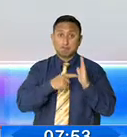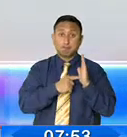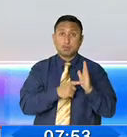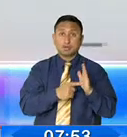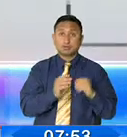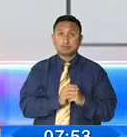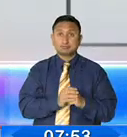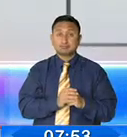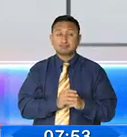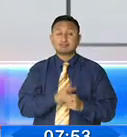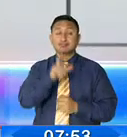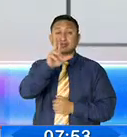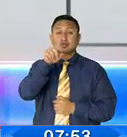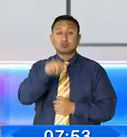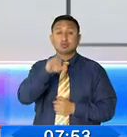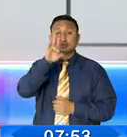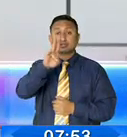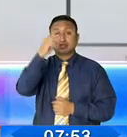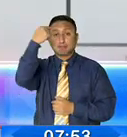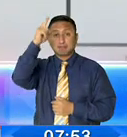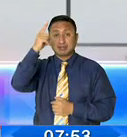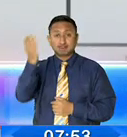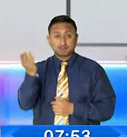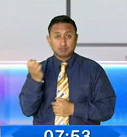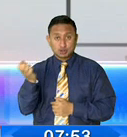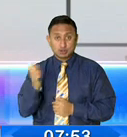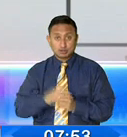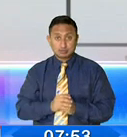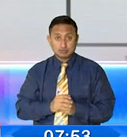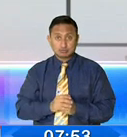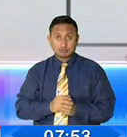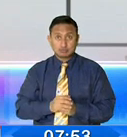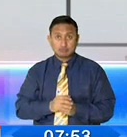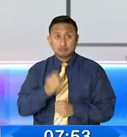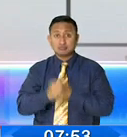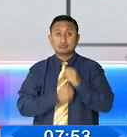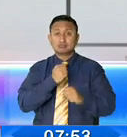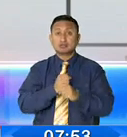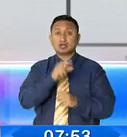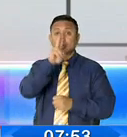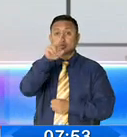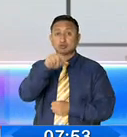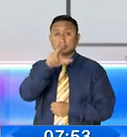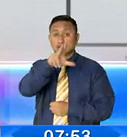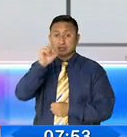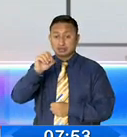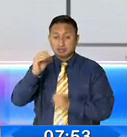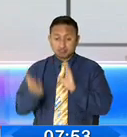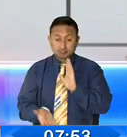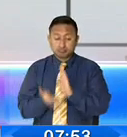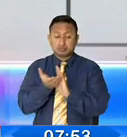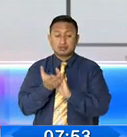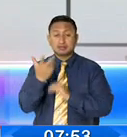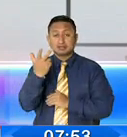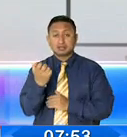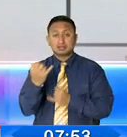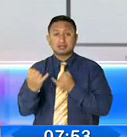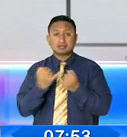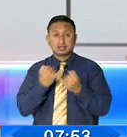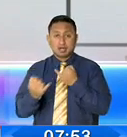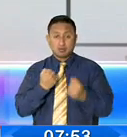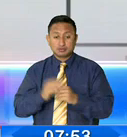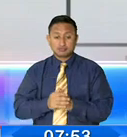3.7 mil millones en bonos del país con vencimiento en el año 2030 subieron 13 centavos de dólar a